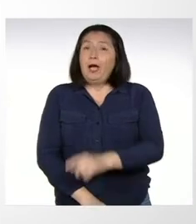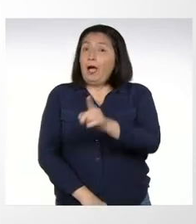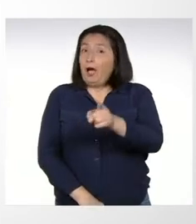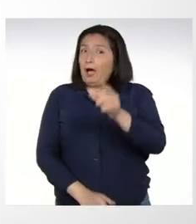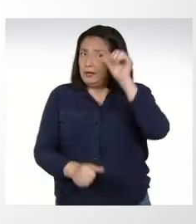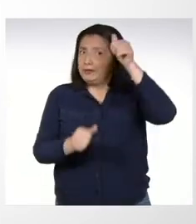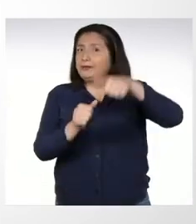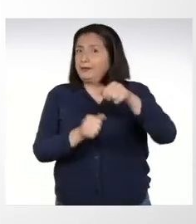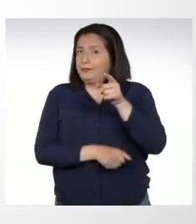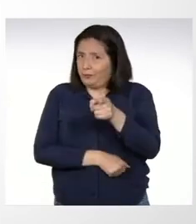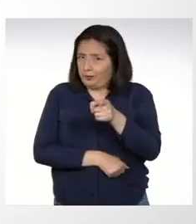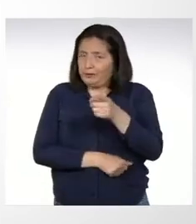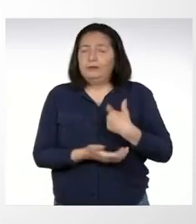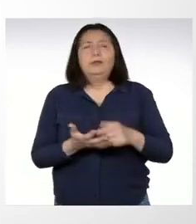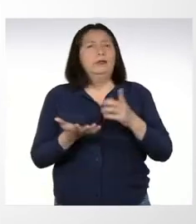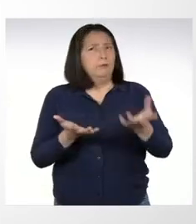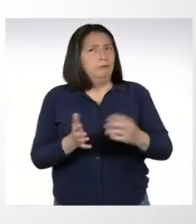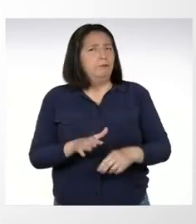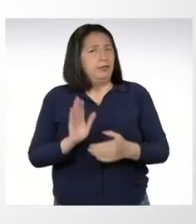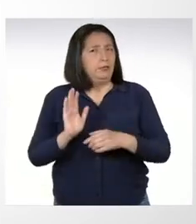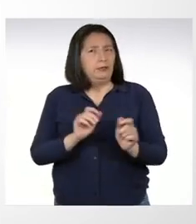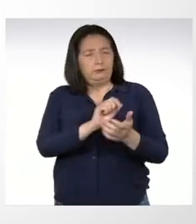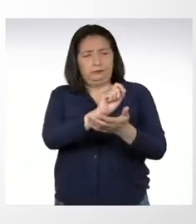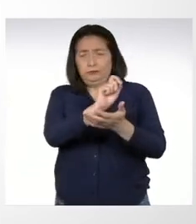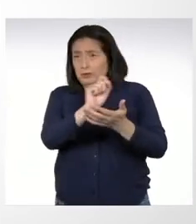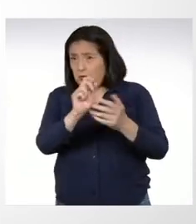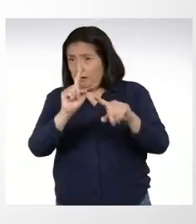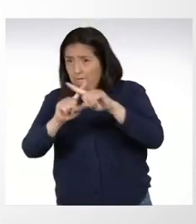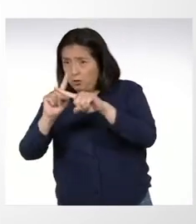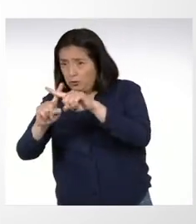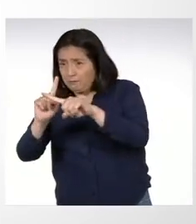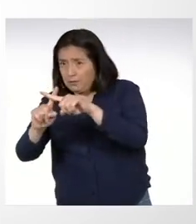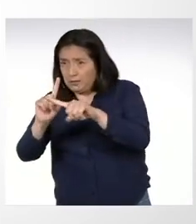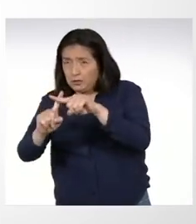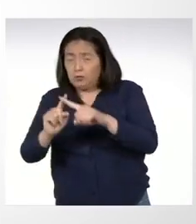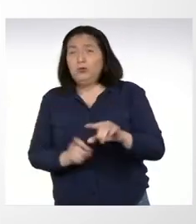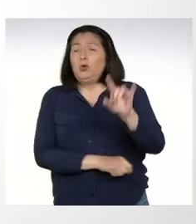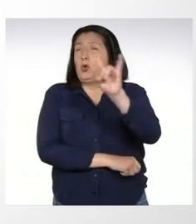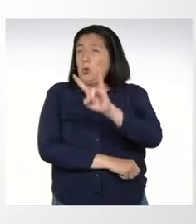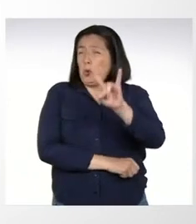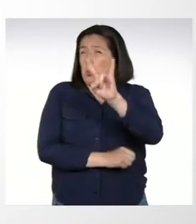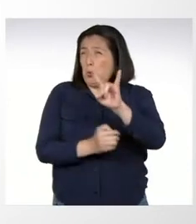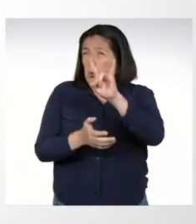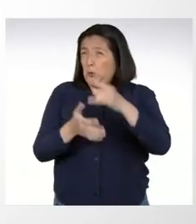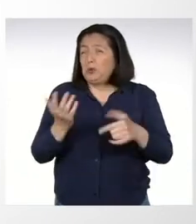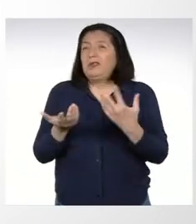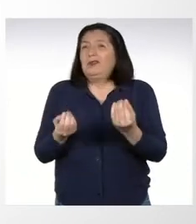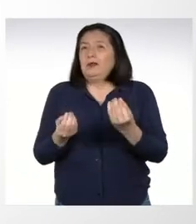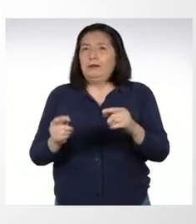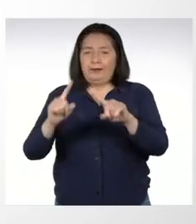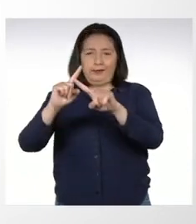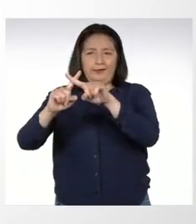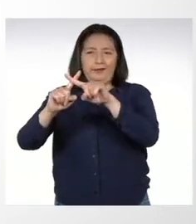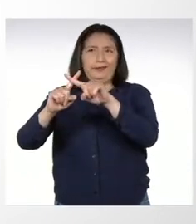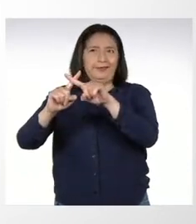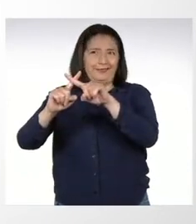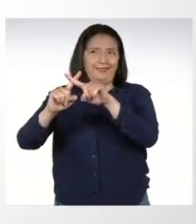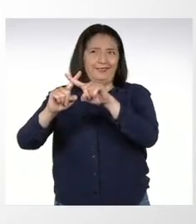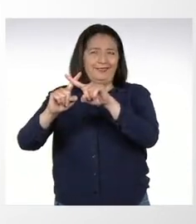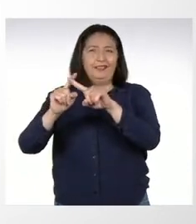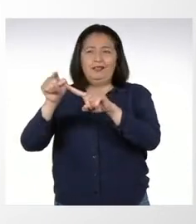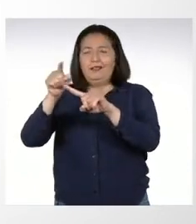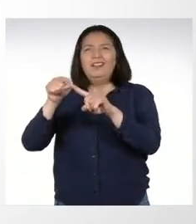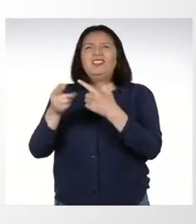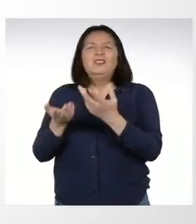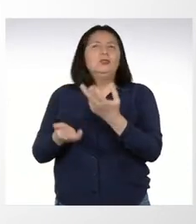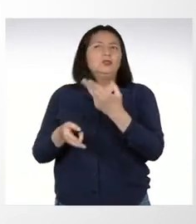Recuerda entonces que para representar una multiplicación utilizamos el signo X, que se